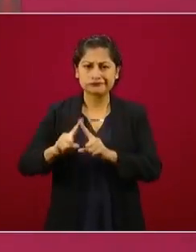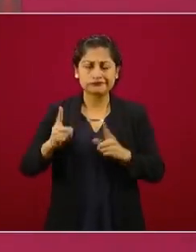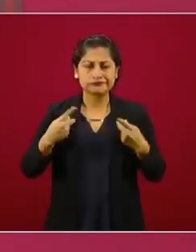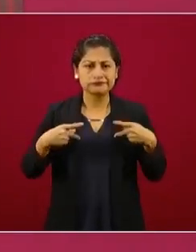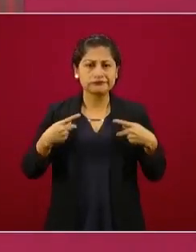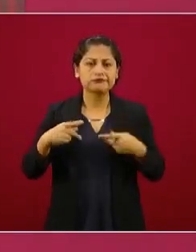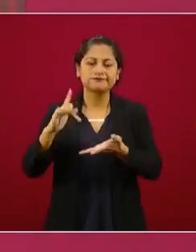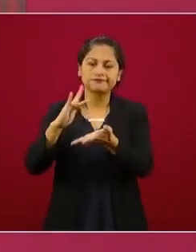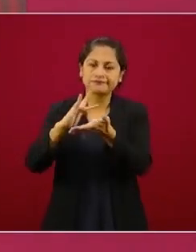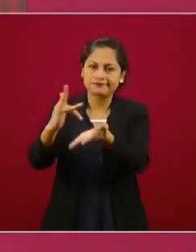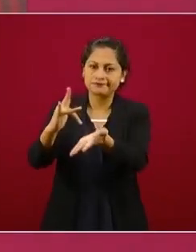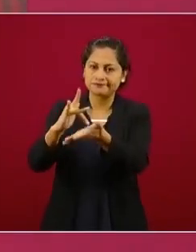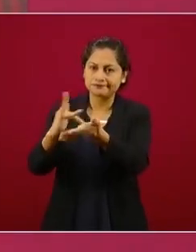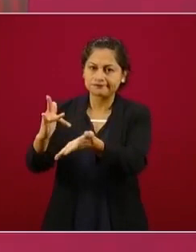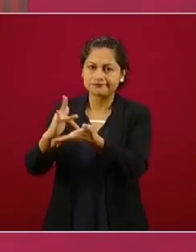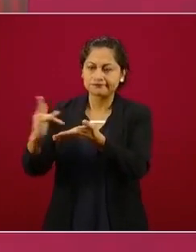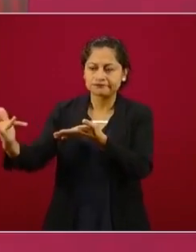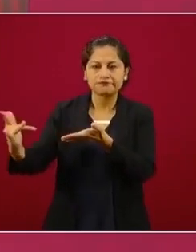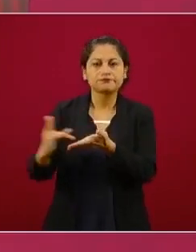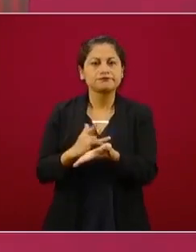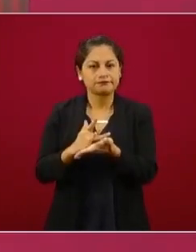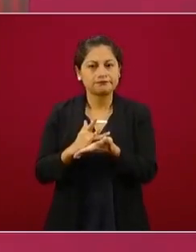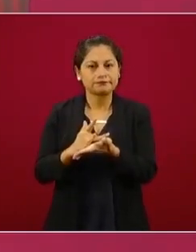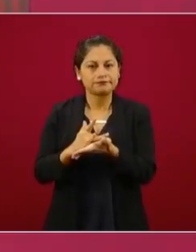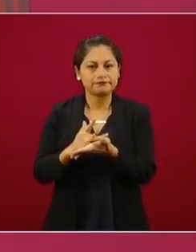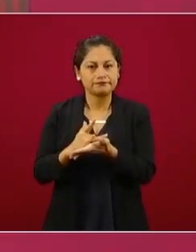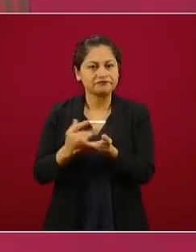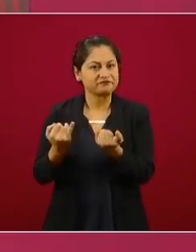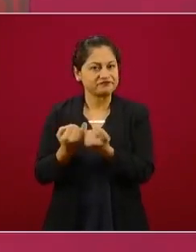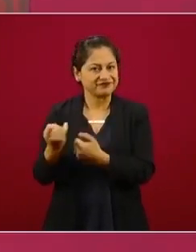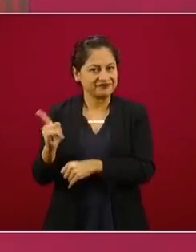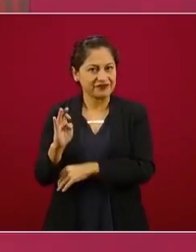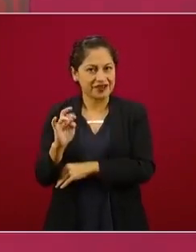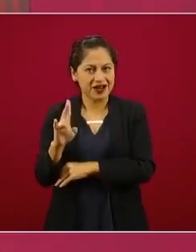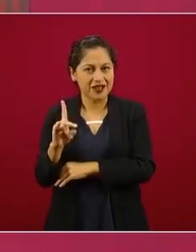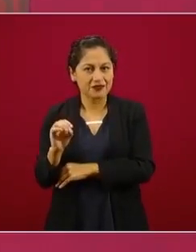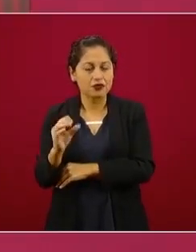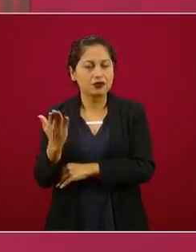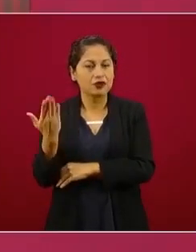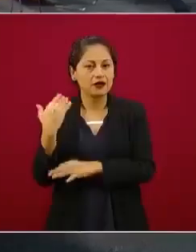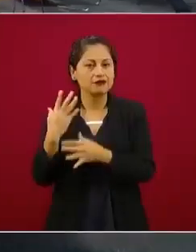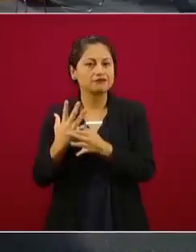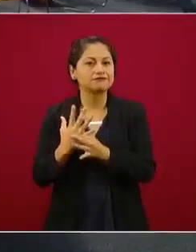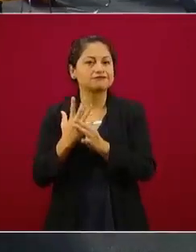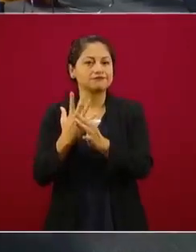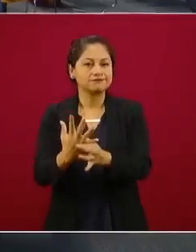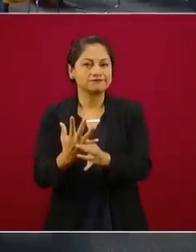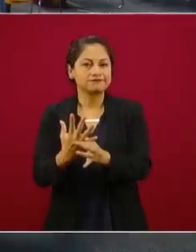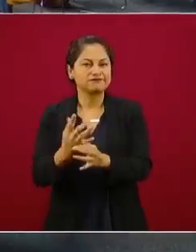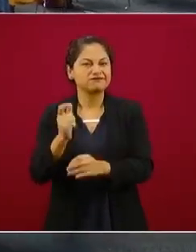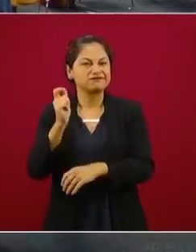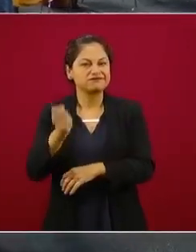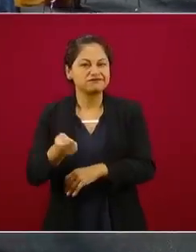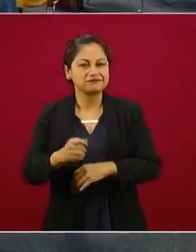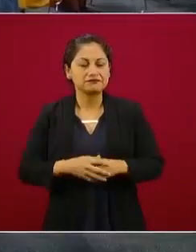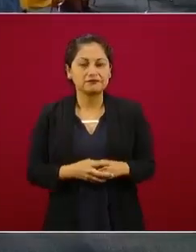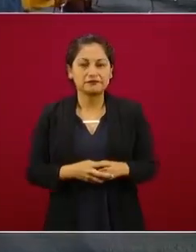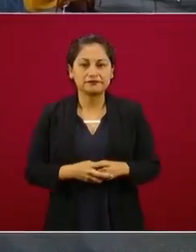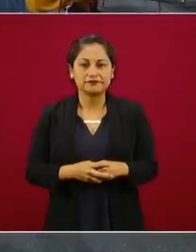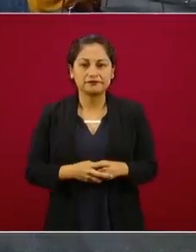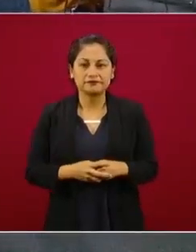por su apoyo. Y como Fernando lo mencionaba, el Teletón pues se ha